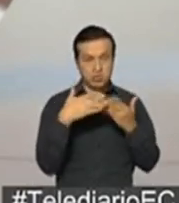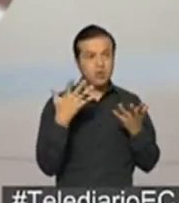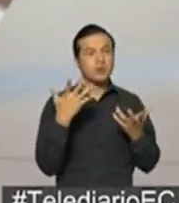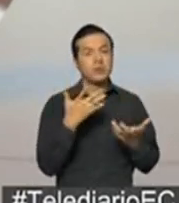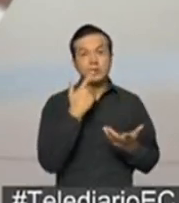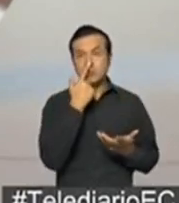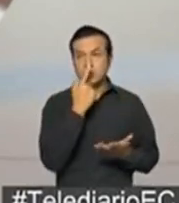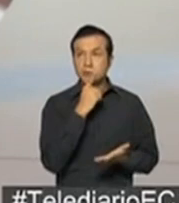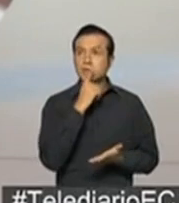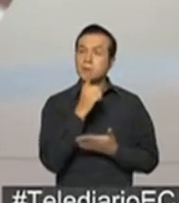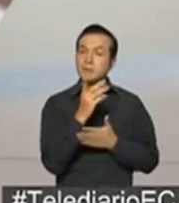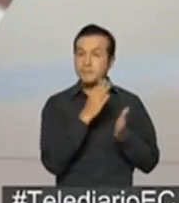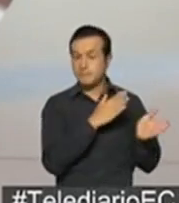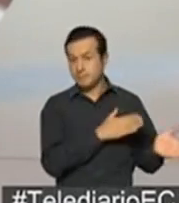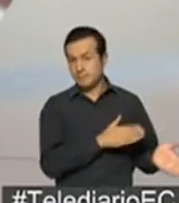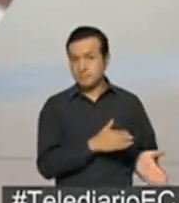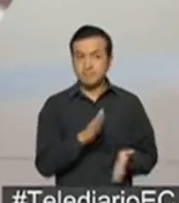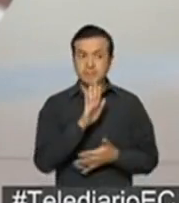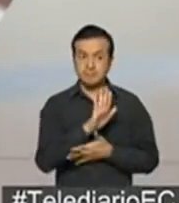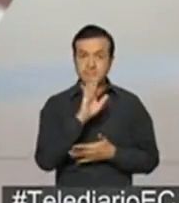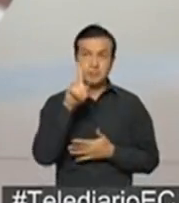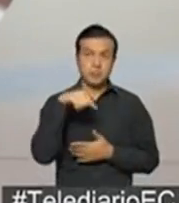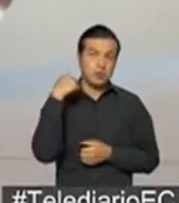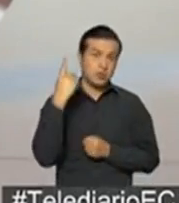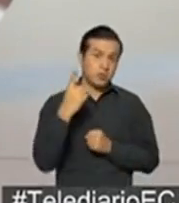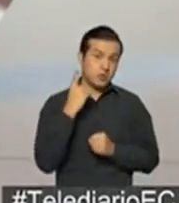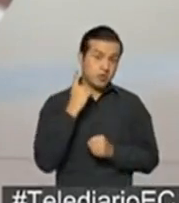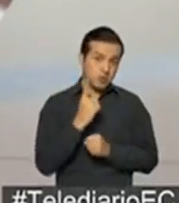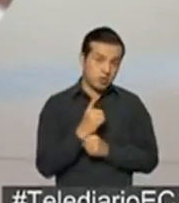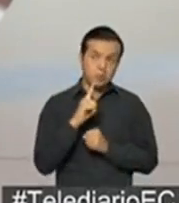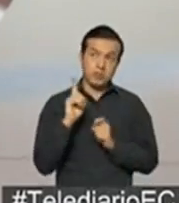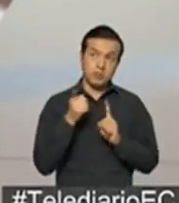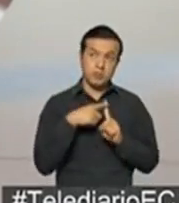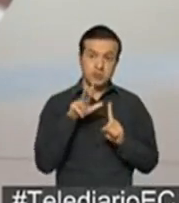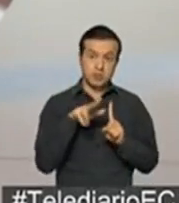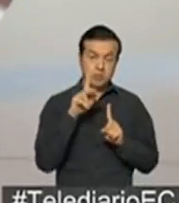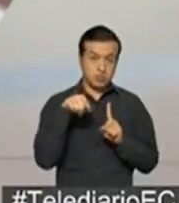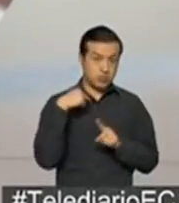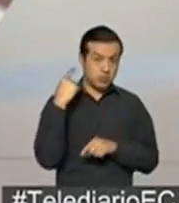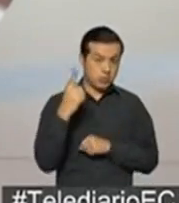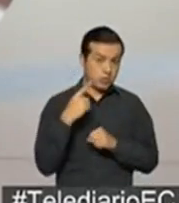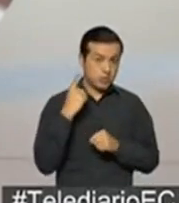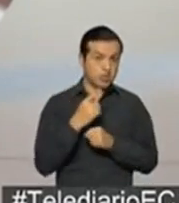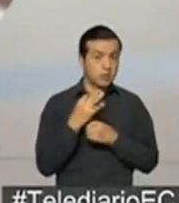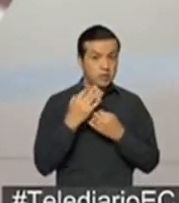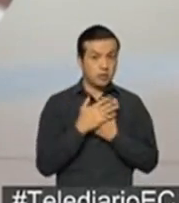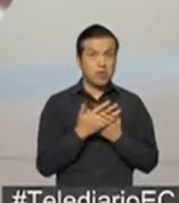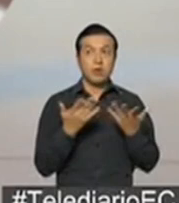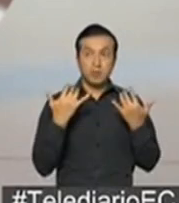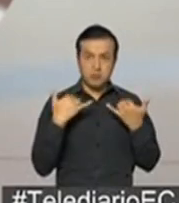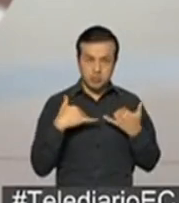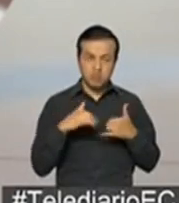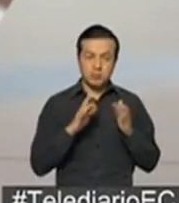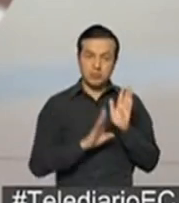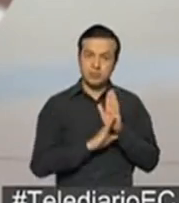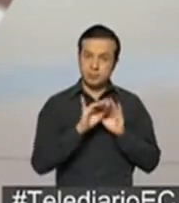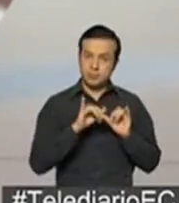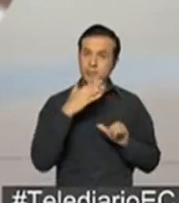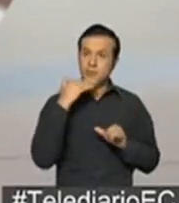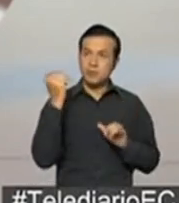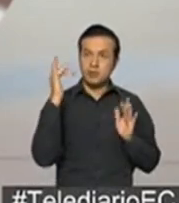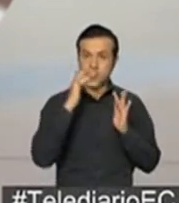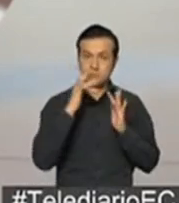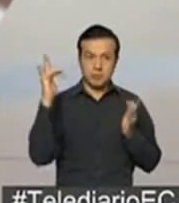muy interesados en que eso se dé el próximo año, el primer trimestre del próximo año, para que podamos salir adelante y mejorar